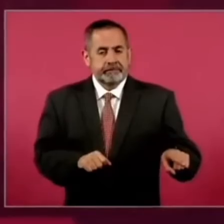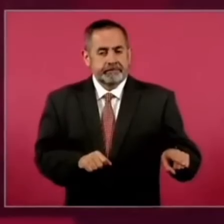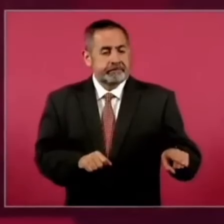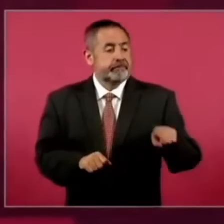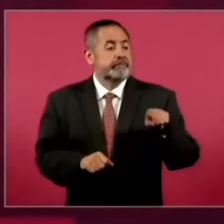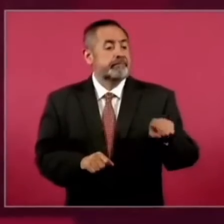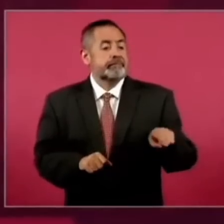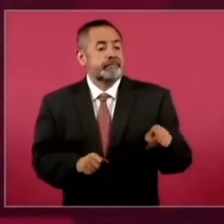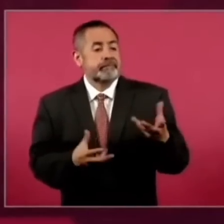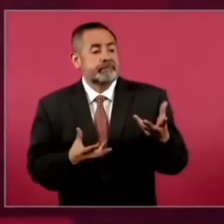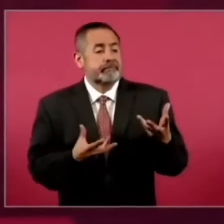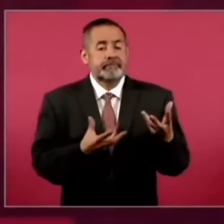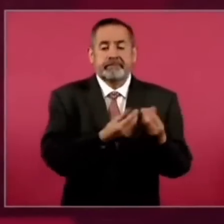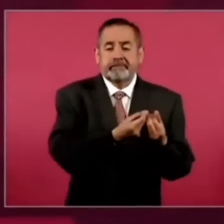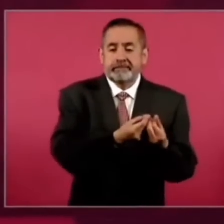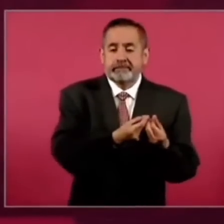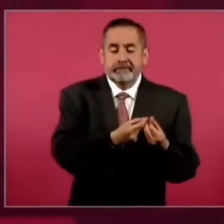asociado